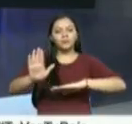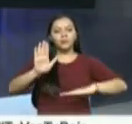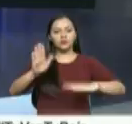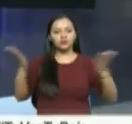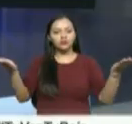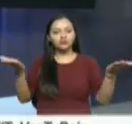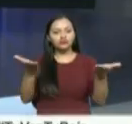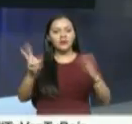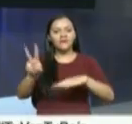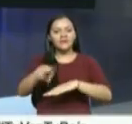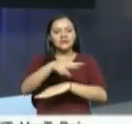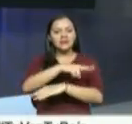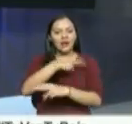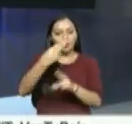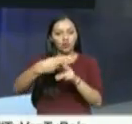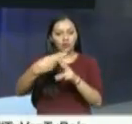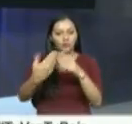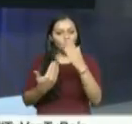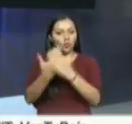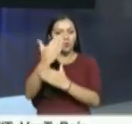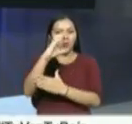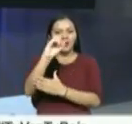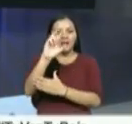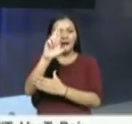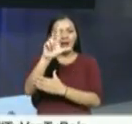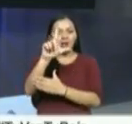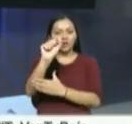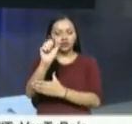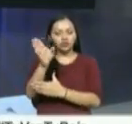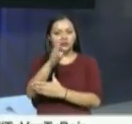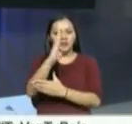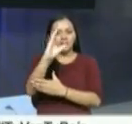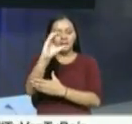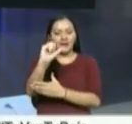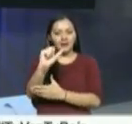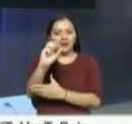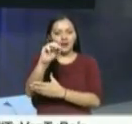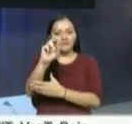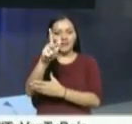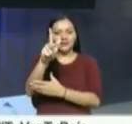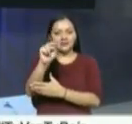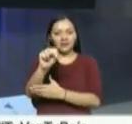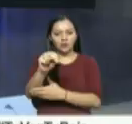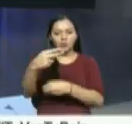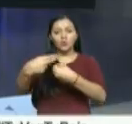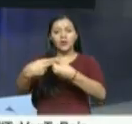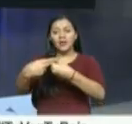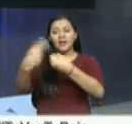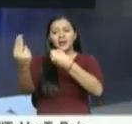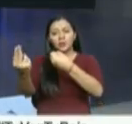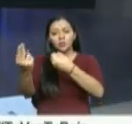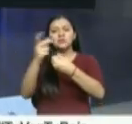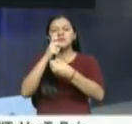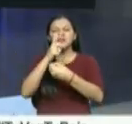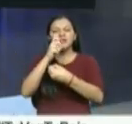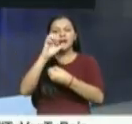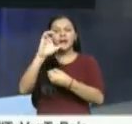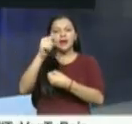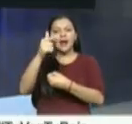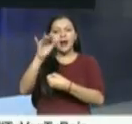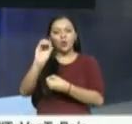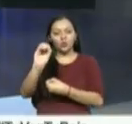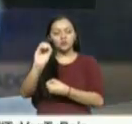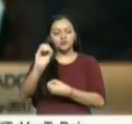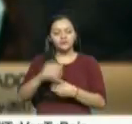Vaca Mancheno. El funcionario asume su cargo luego de la renuncia presentada ante el Legislativo por parte de Galo